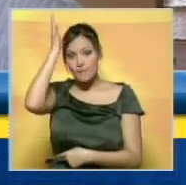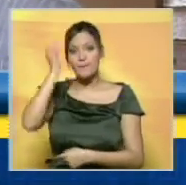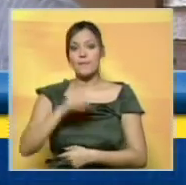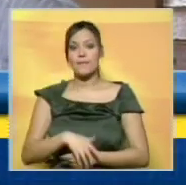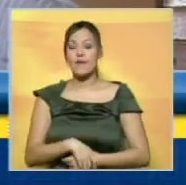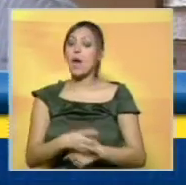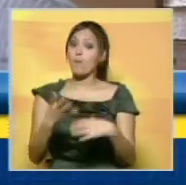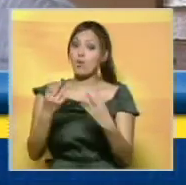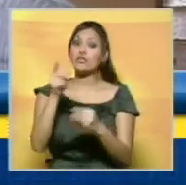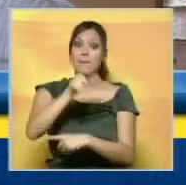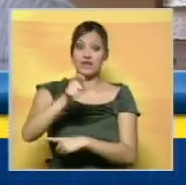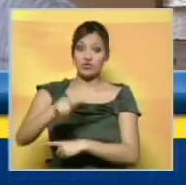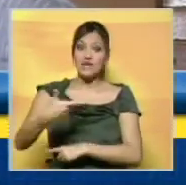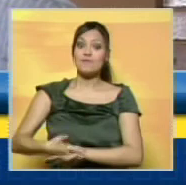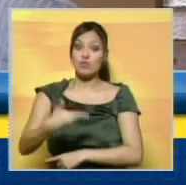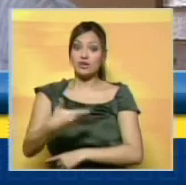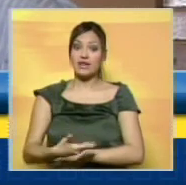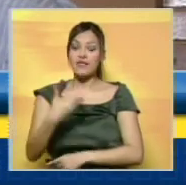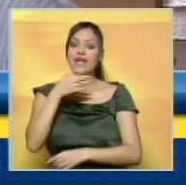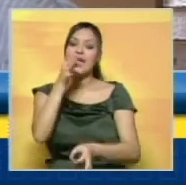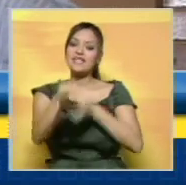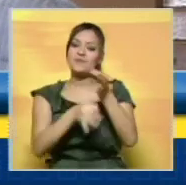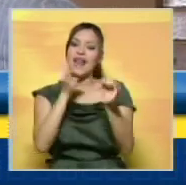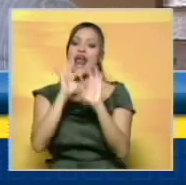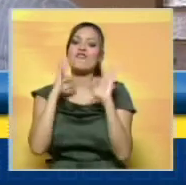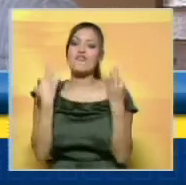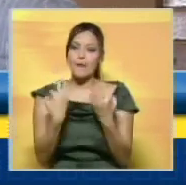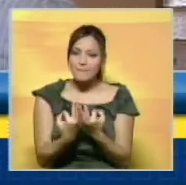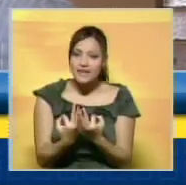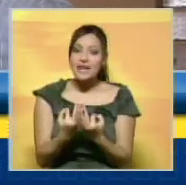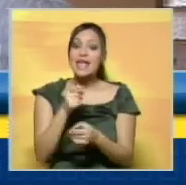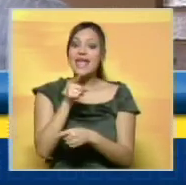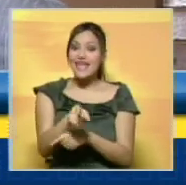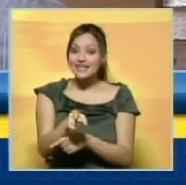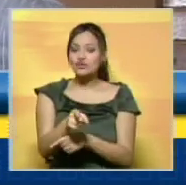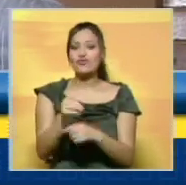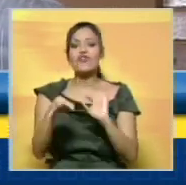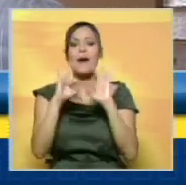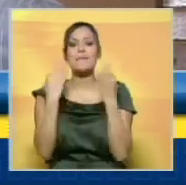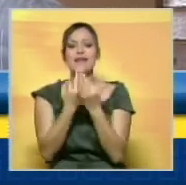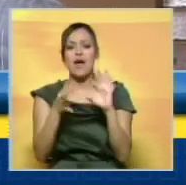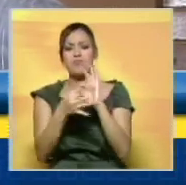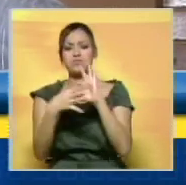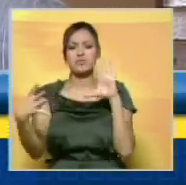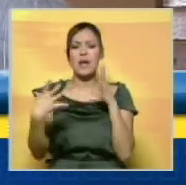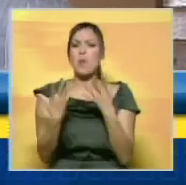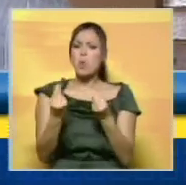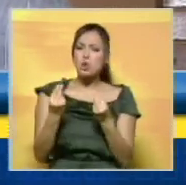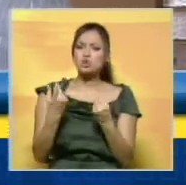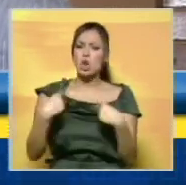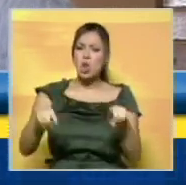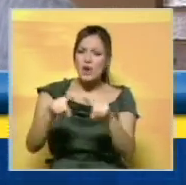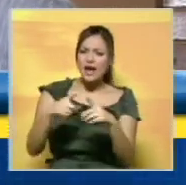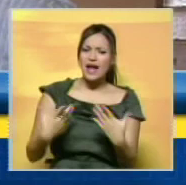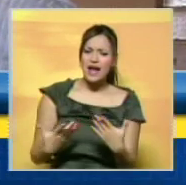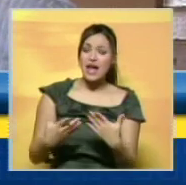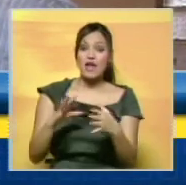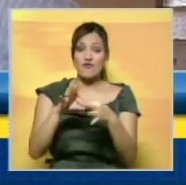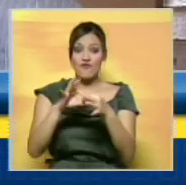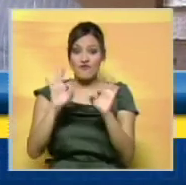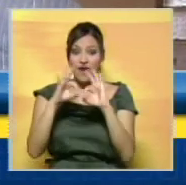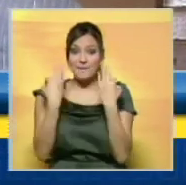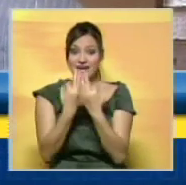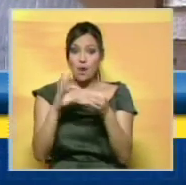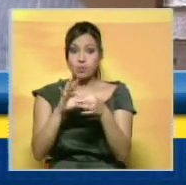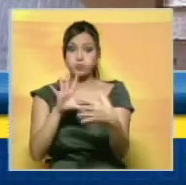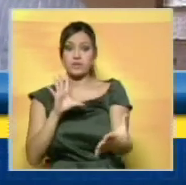con mucha gente importante para hablar sobre la familia. ¿Por qué está rota la familia en tantas partes? Porque cuando se rompe la familia hay